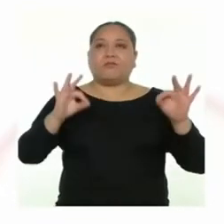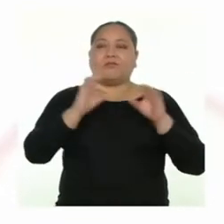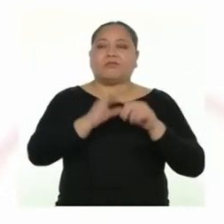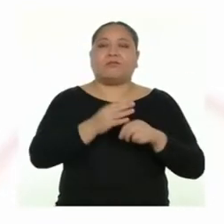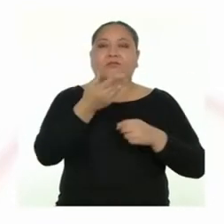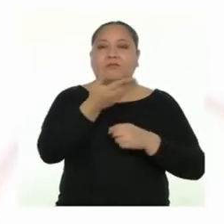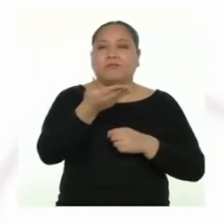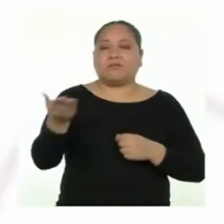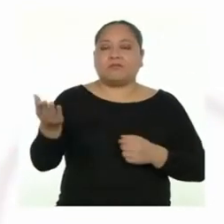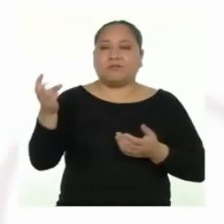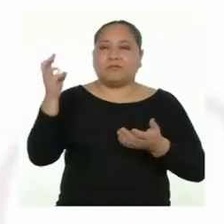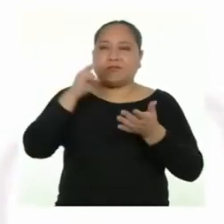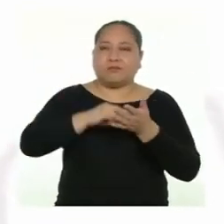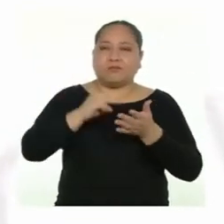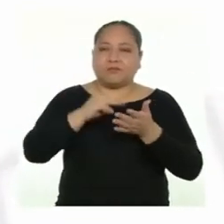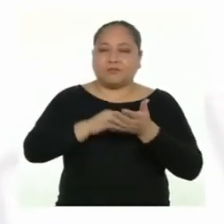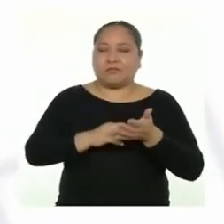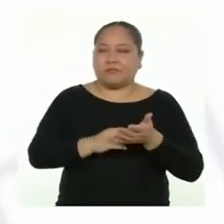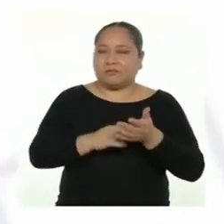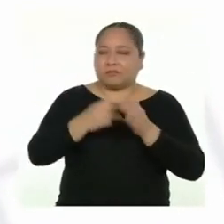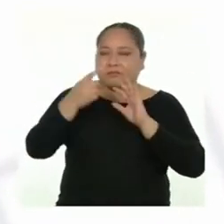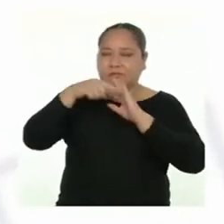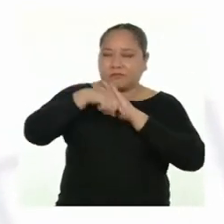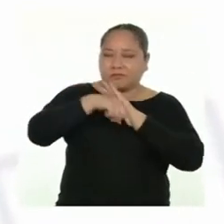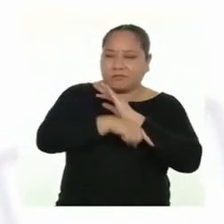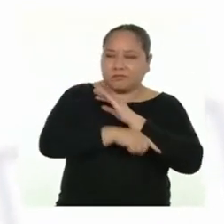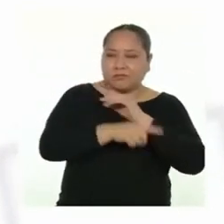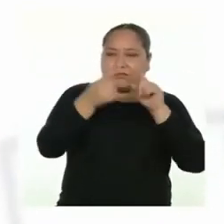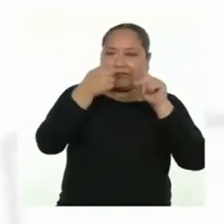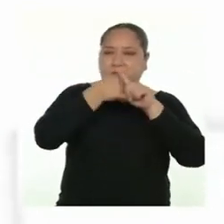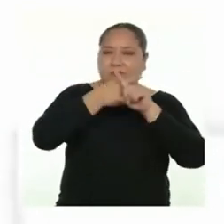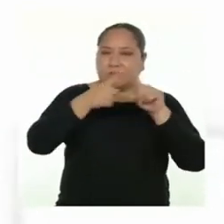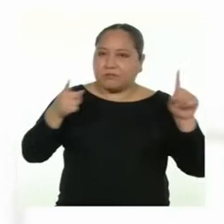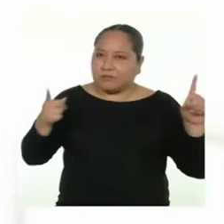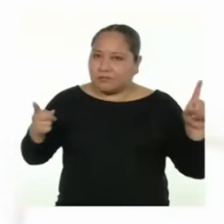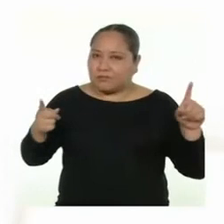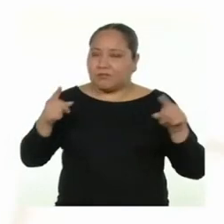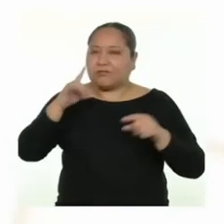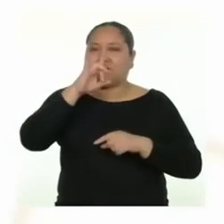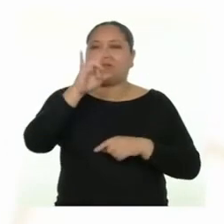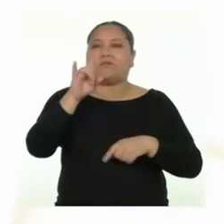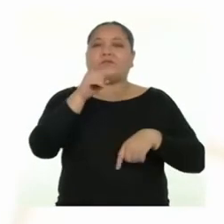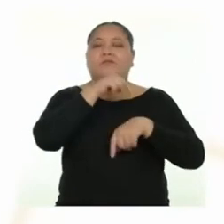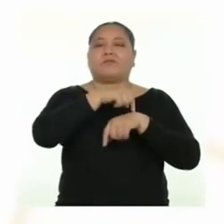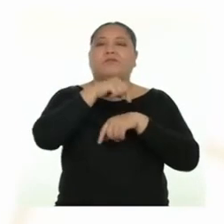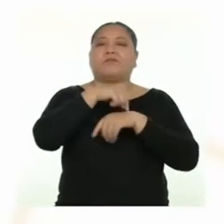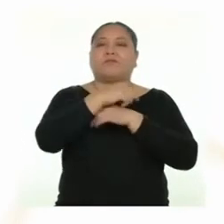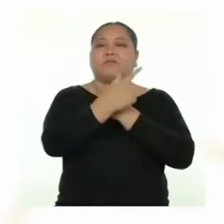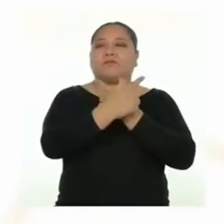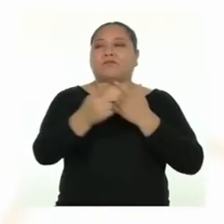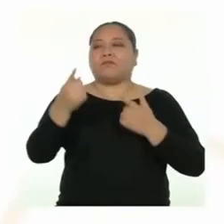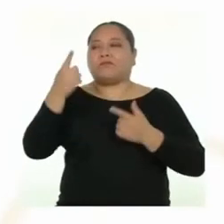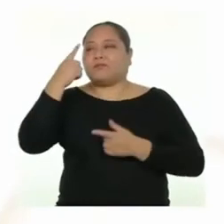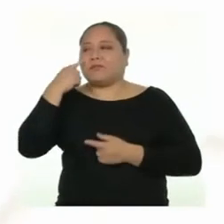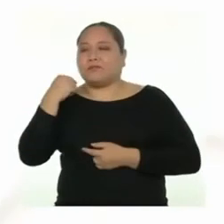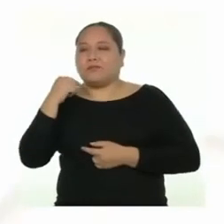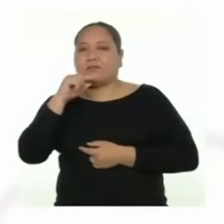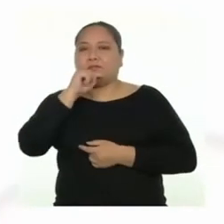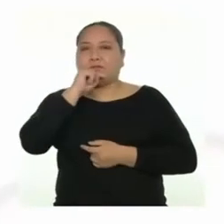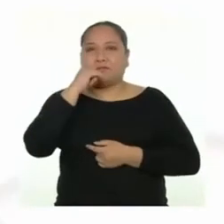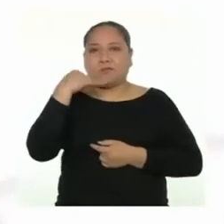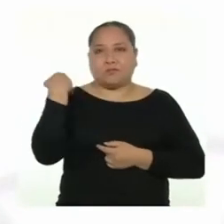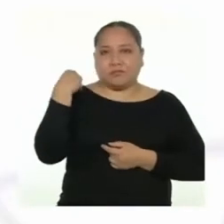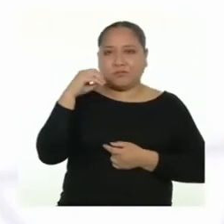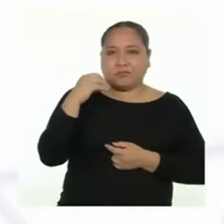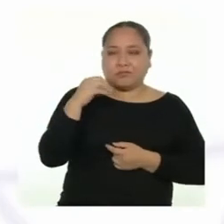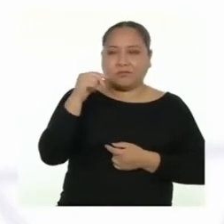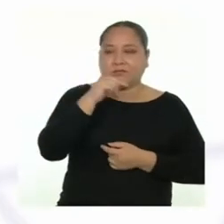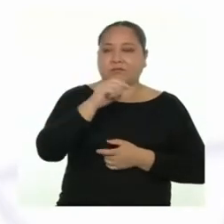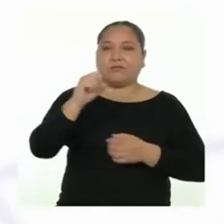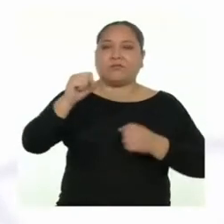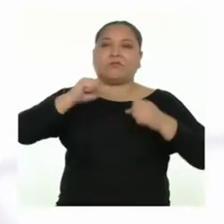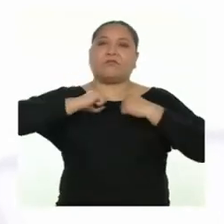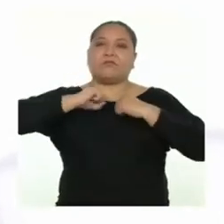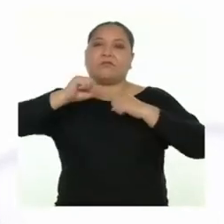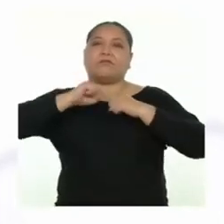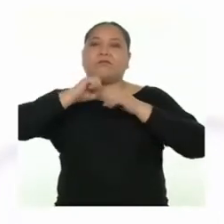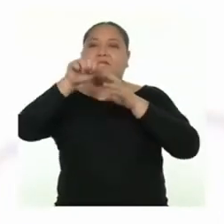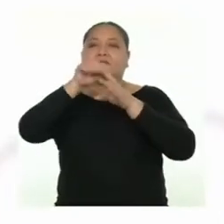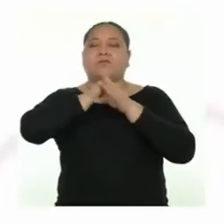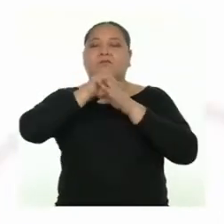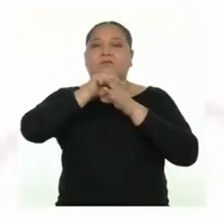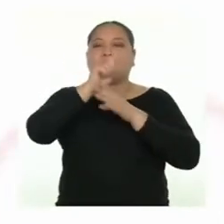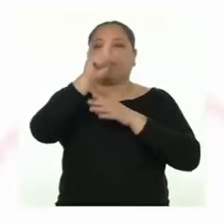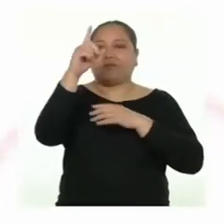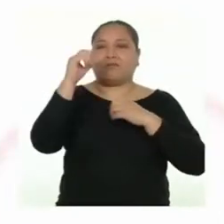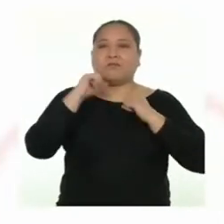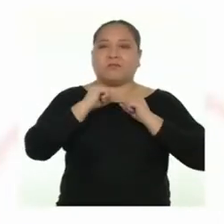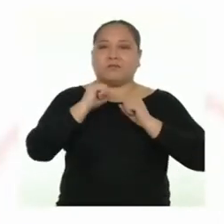actividad donde existe una más amplia y consistente diferencia en el uso del tiempo libre entre las y los adolescentes es hacer ejercicios o